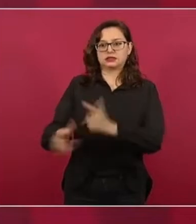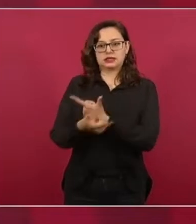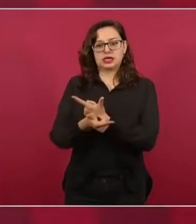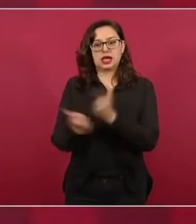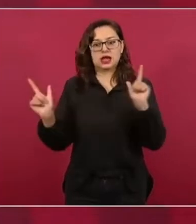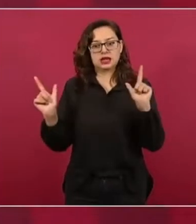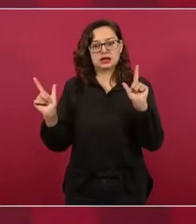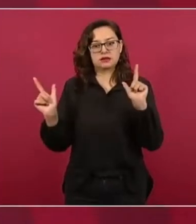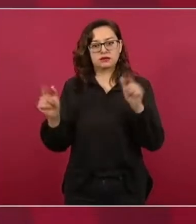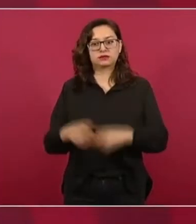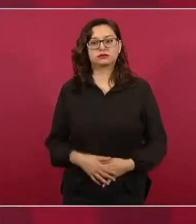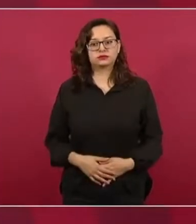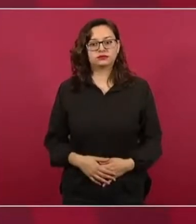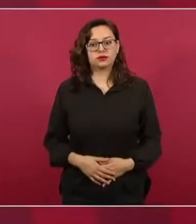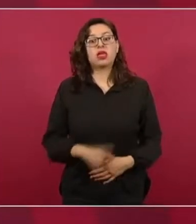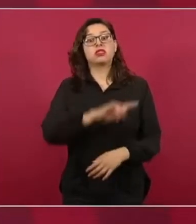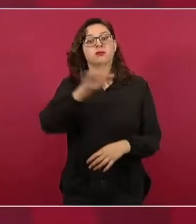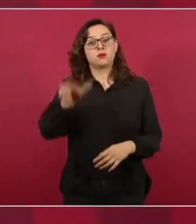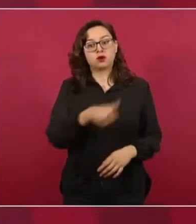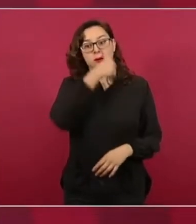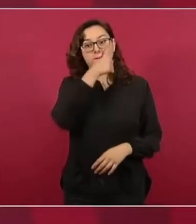Y cuando Juárez le pidió una explicación,